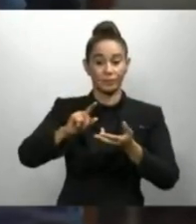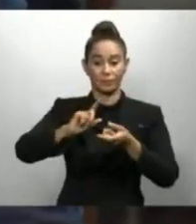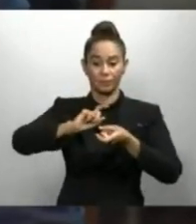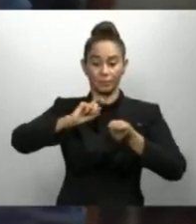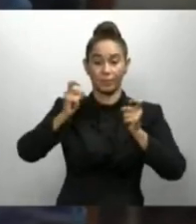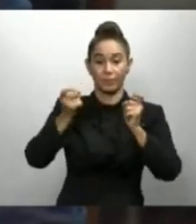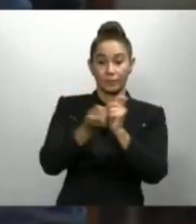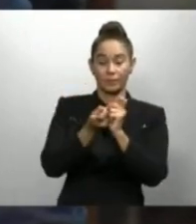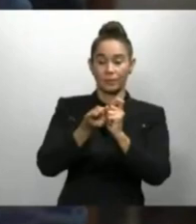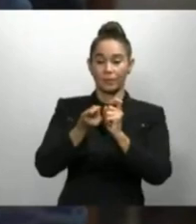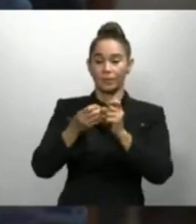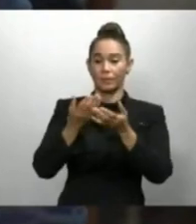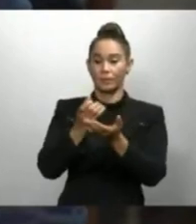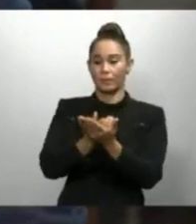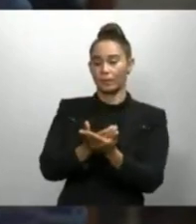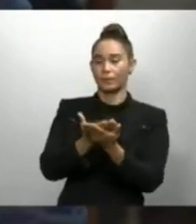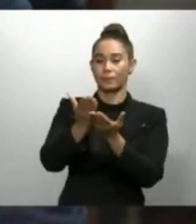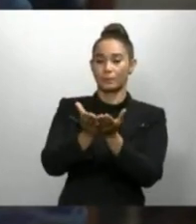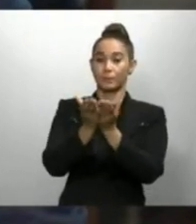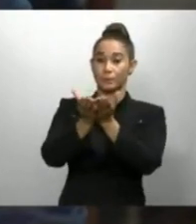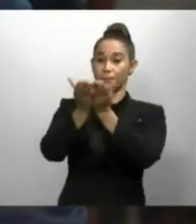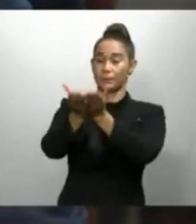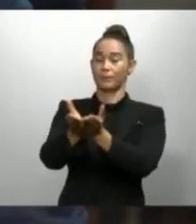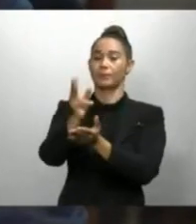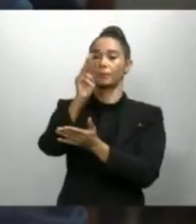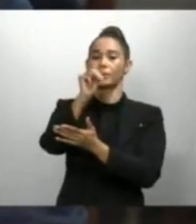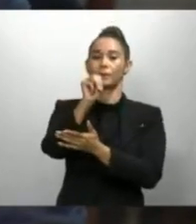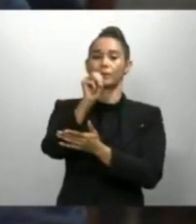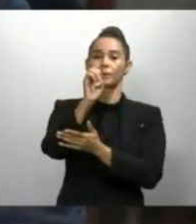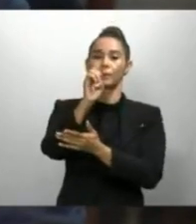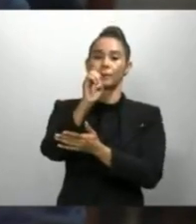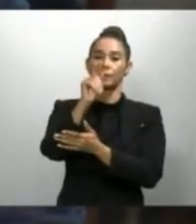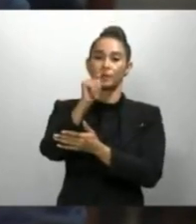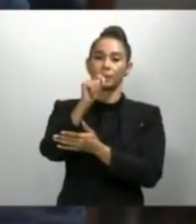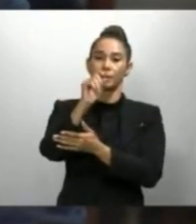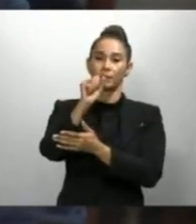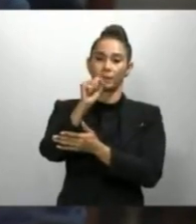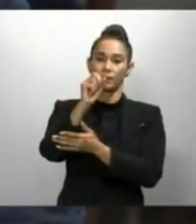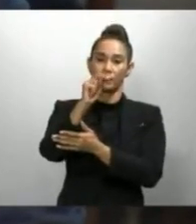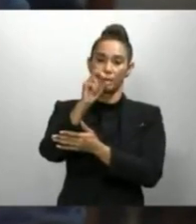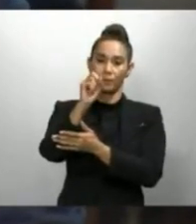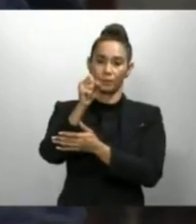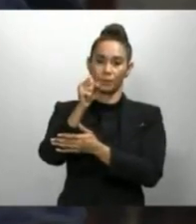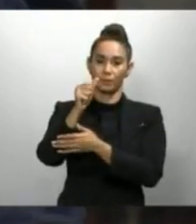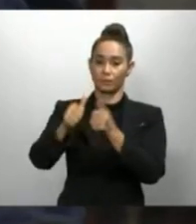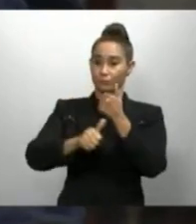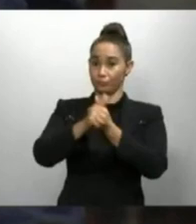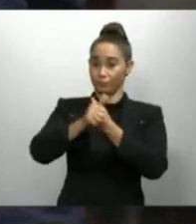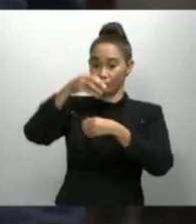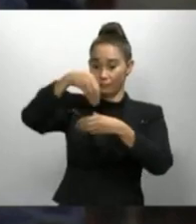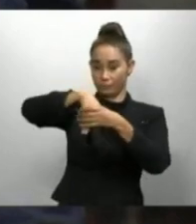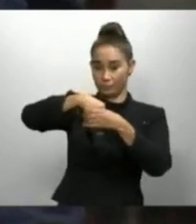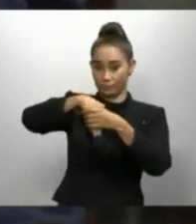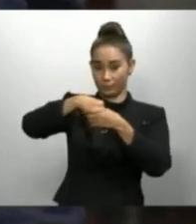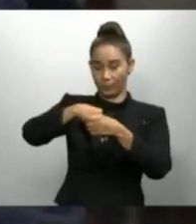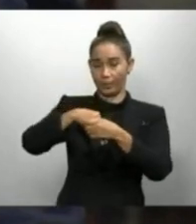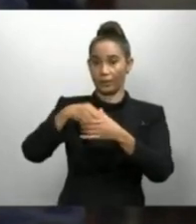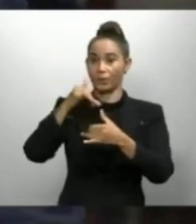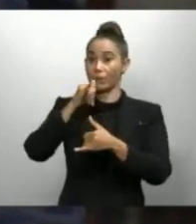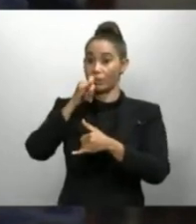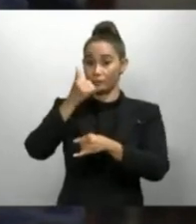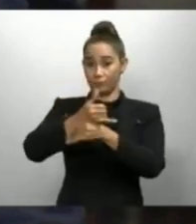la importación y la comercialización del metanol y otros precursores, y para cuya elaboración se tomaron como